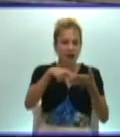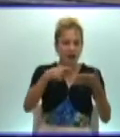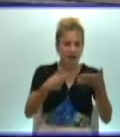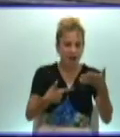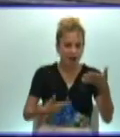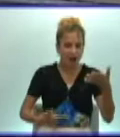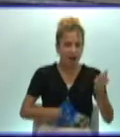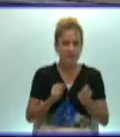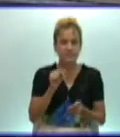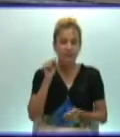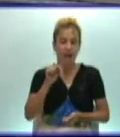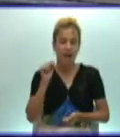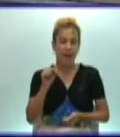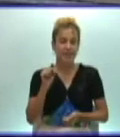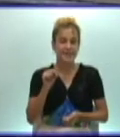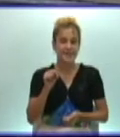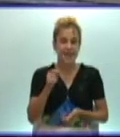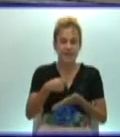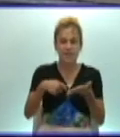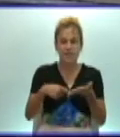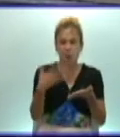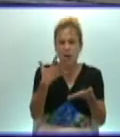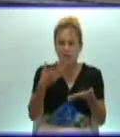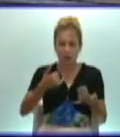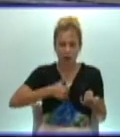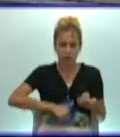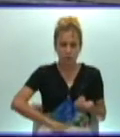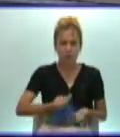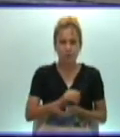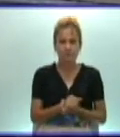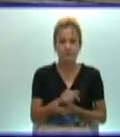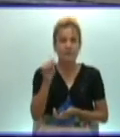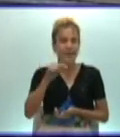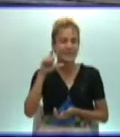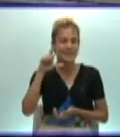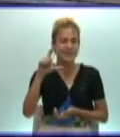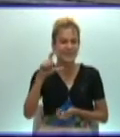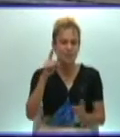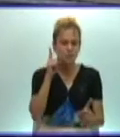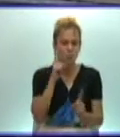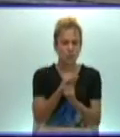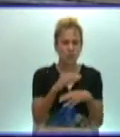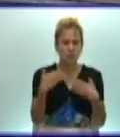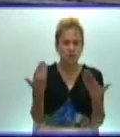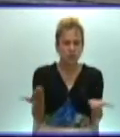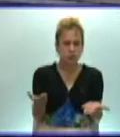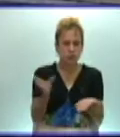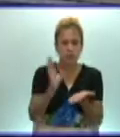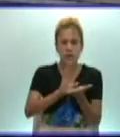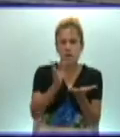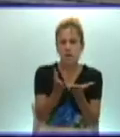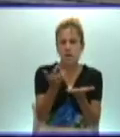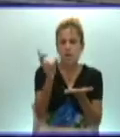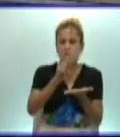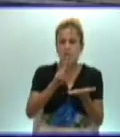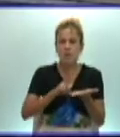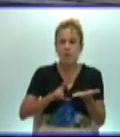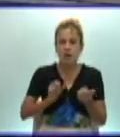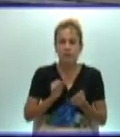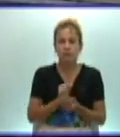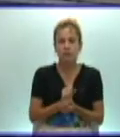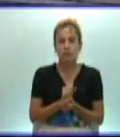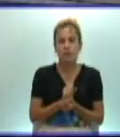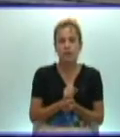él escribió a sus hijos. Este texto lo pueden encontrar en su libro de lectura,